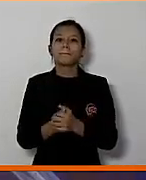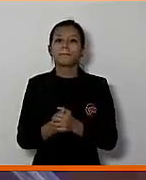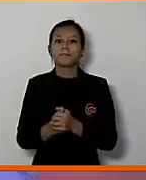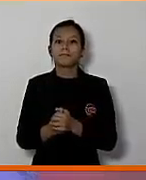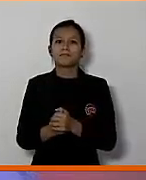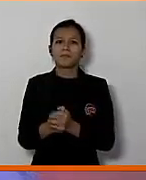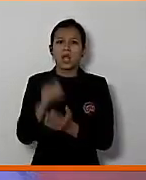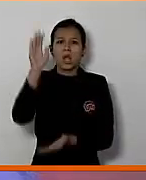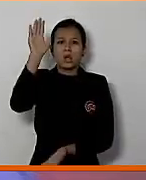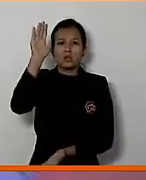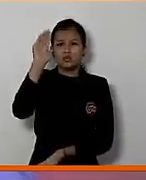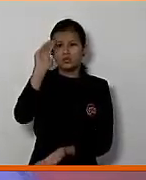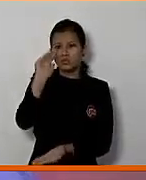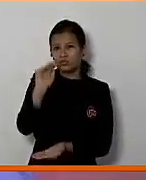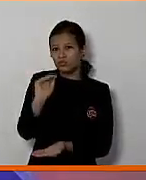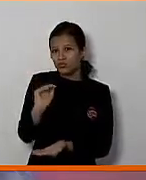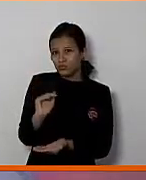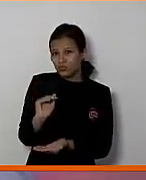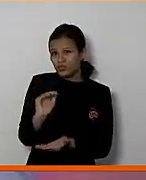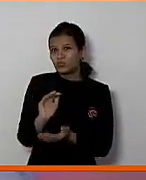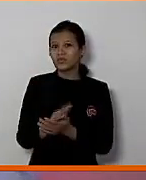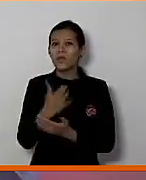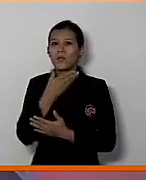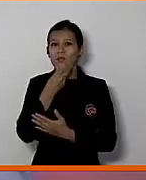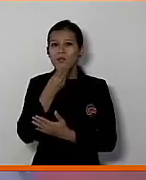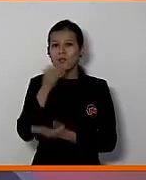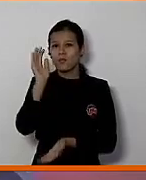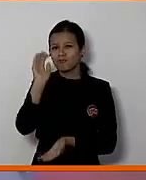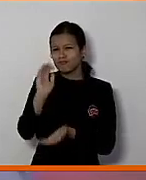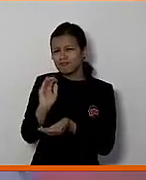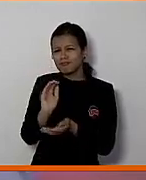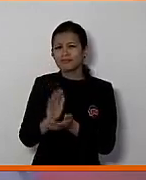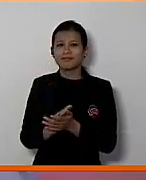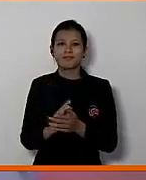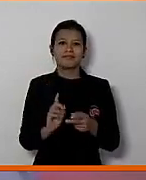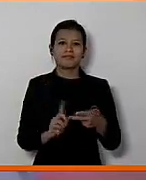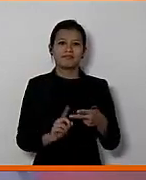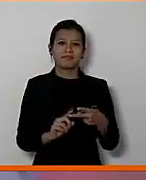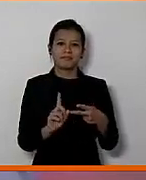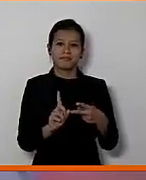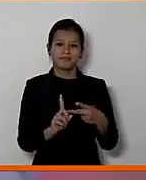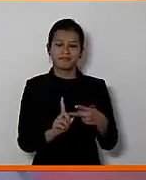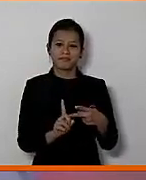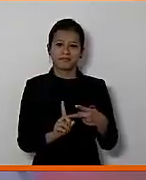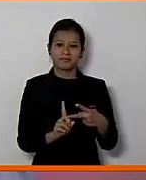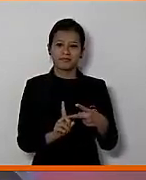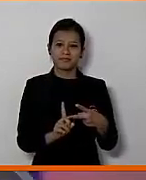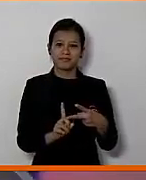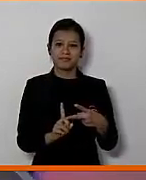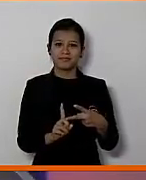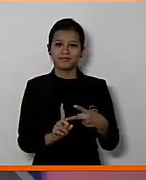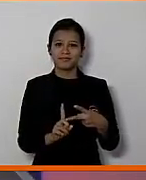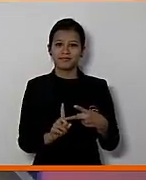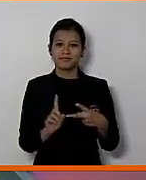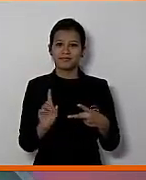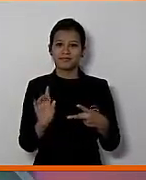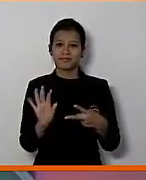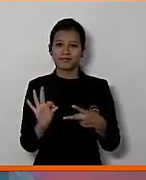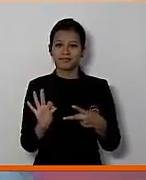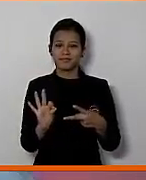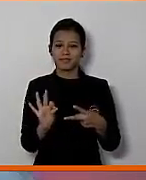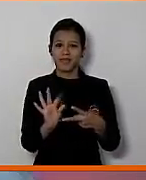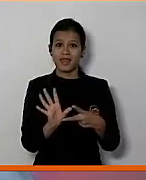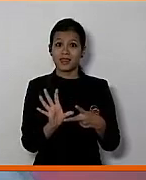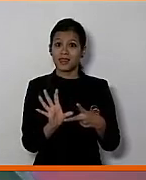Chaparro. Segundo número ganador, su primer dígito. Este es el 1. Segundo dígito, atentos. Este es el 9. Segundo